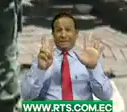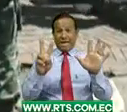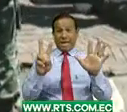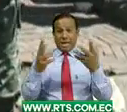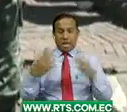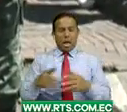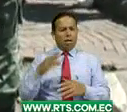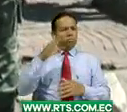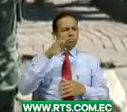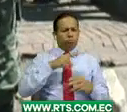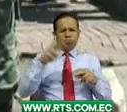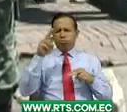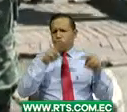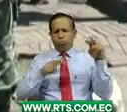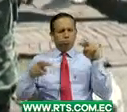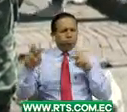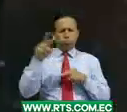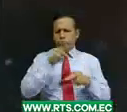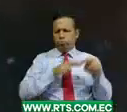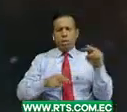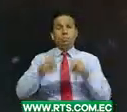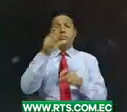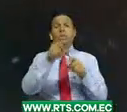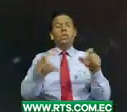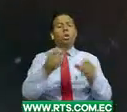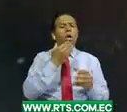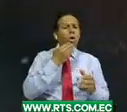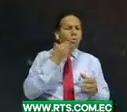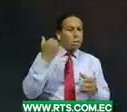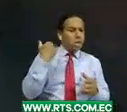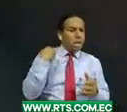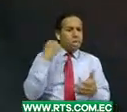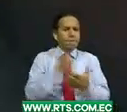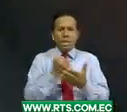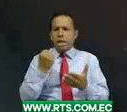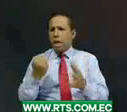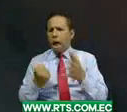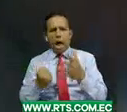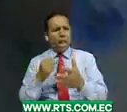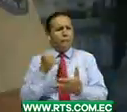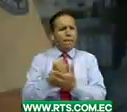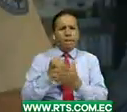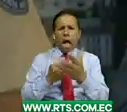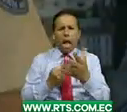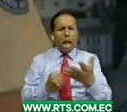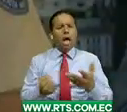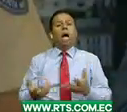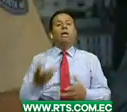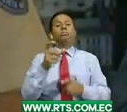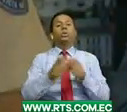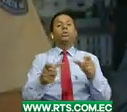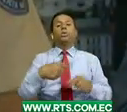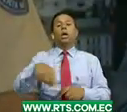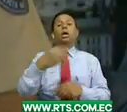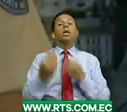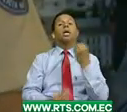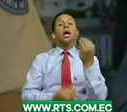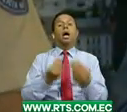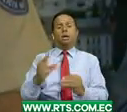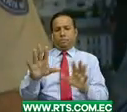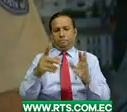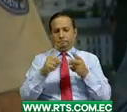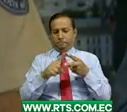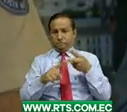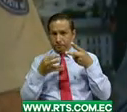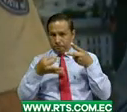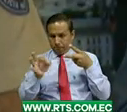se han entregado 6 notificaciones a los extranjeros que no tenían documentos en regla. Hay 2 tipos de notificaciones: la